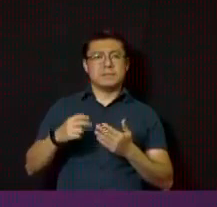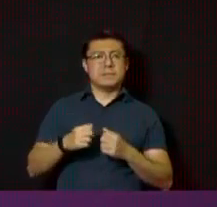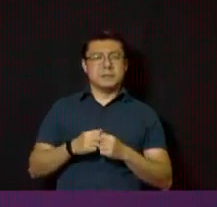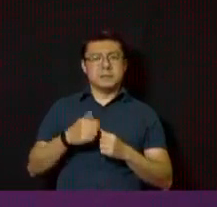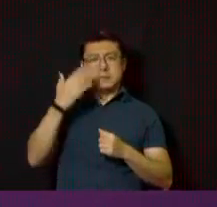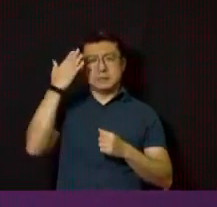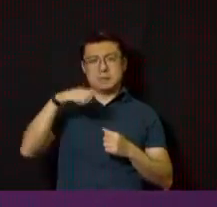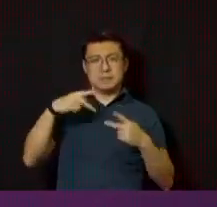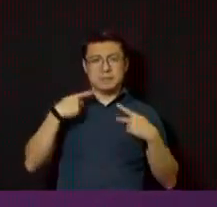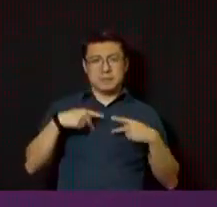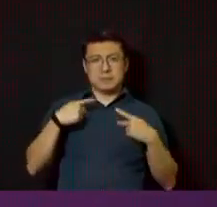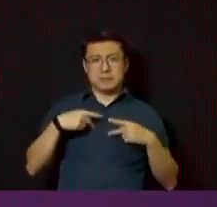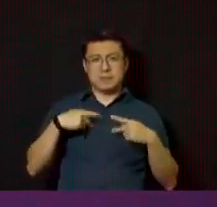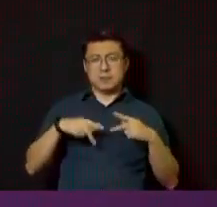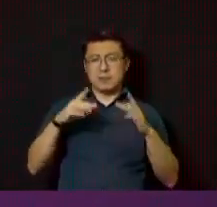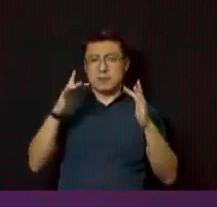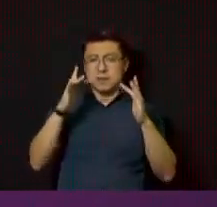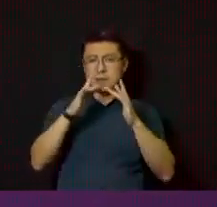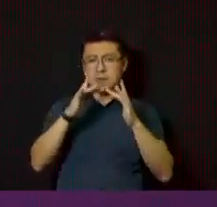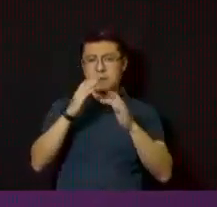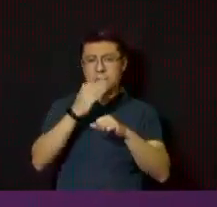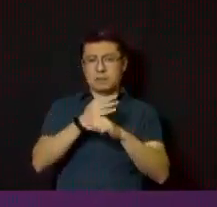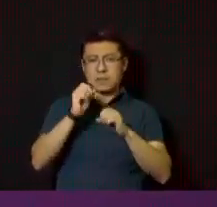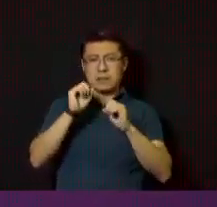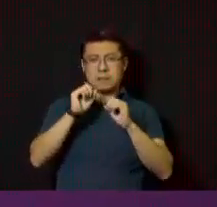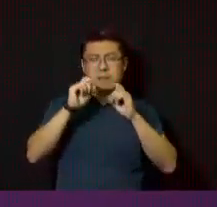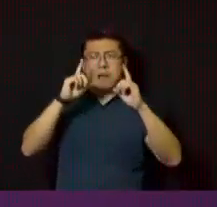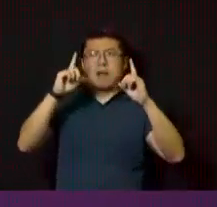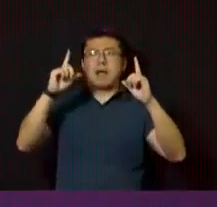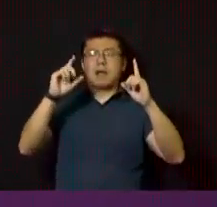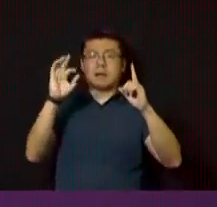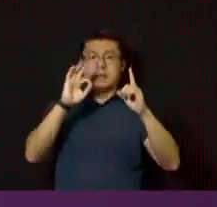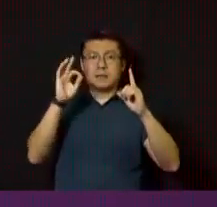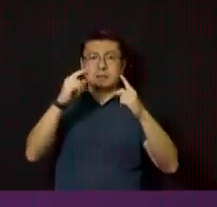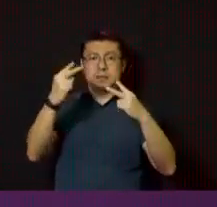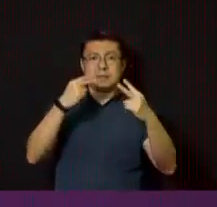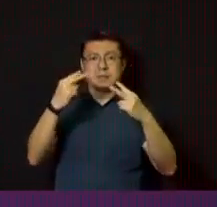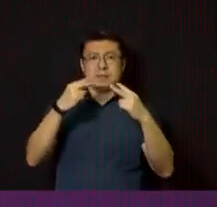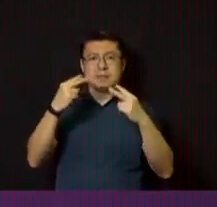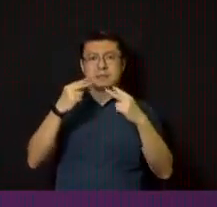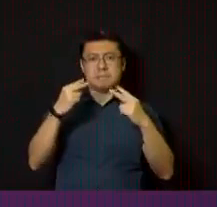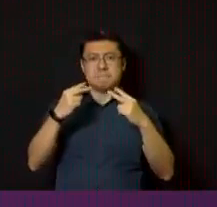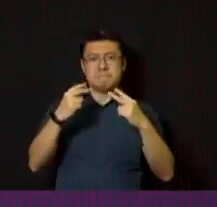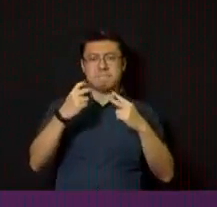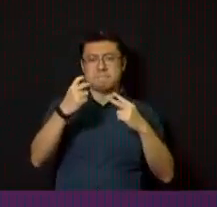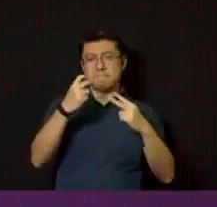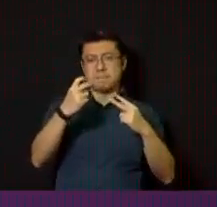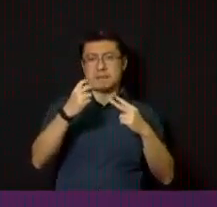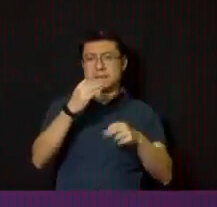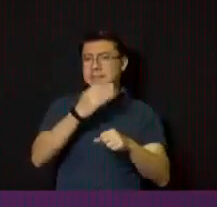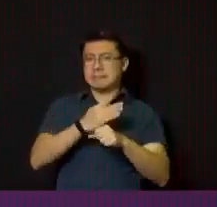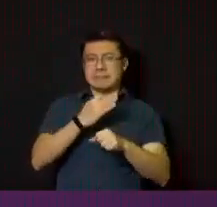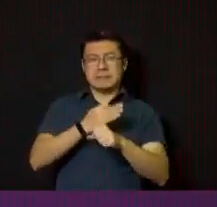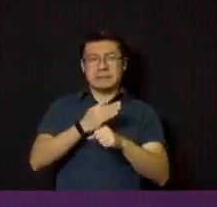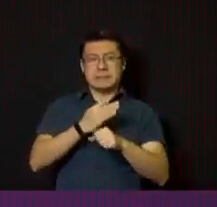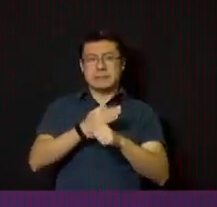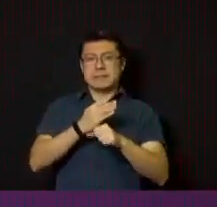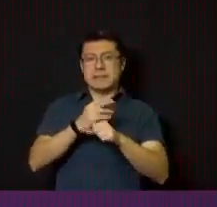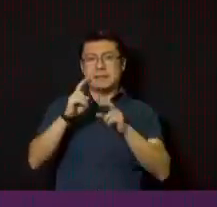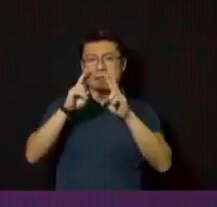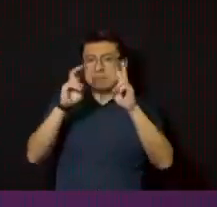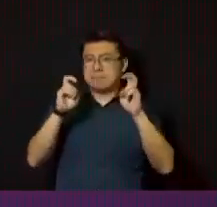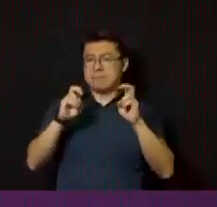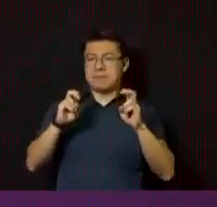está conectando, que está despertando y a lo mejor se perdió unas horas, acá llega algún momento de mucha emoción